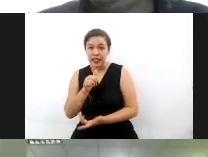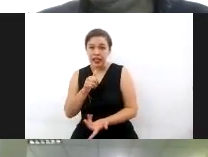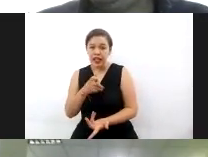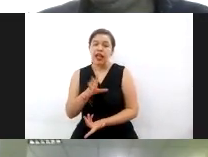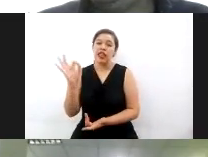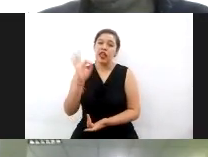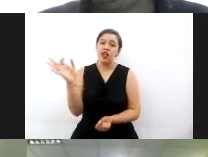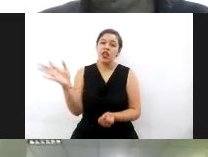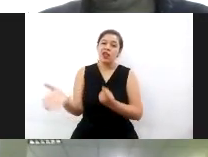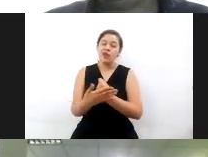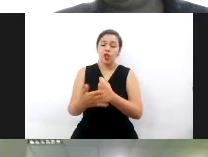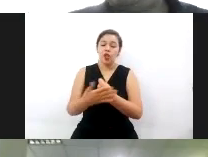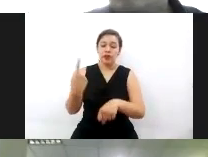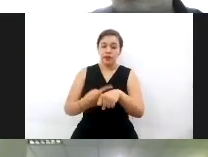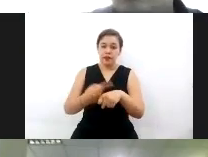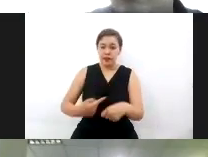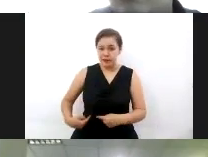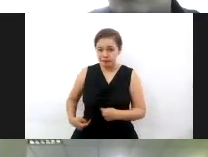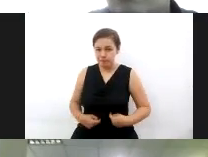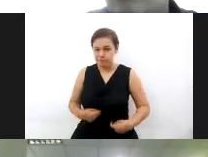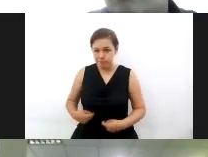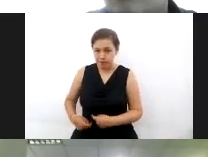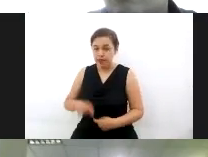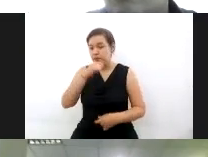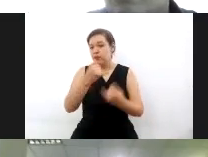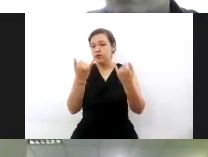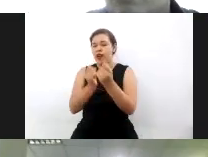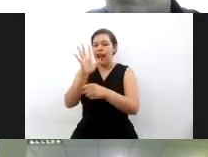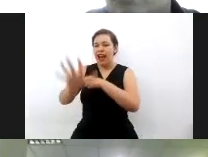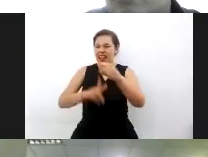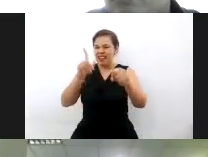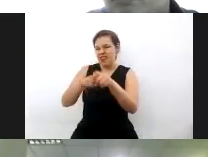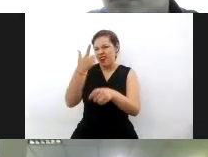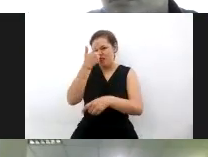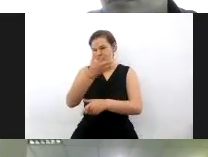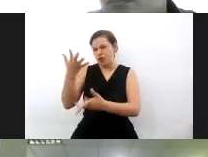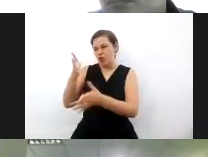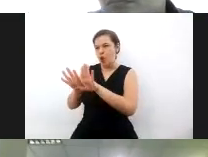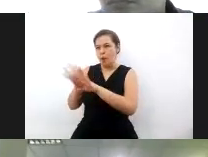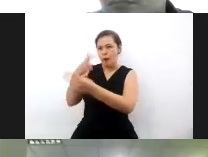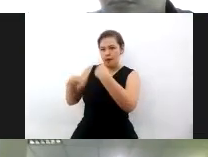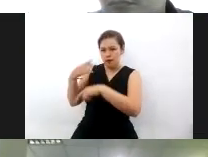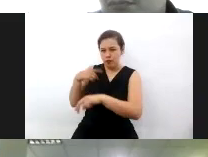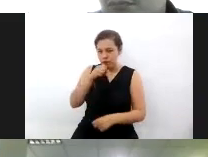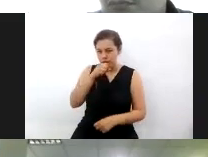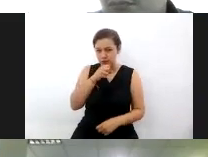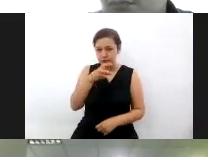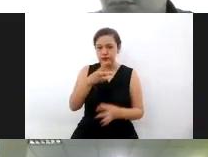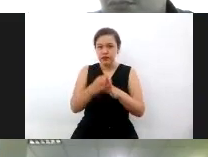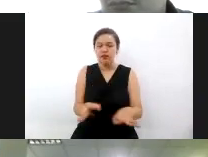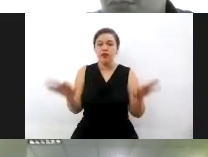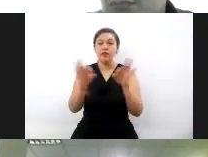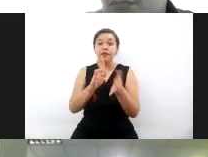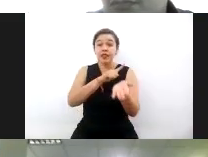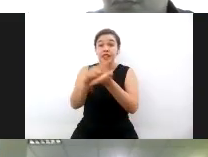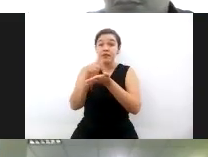muchas enfermedades gastrointestinales y la proliferación de fauna nociva. Por eso es muy importante tener limpieza en